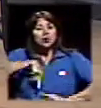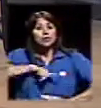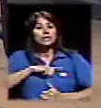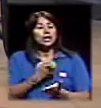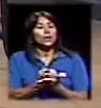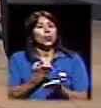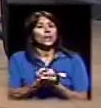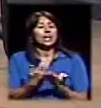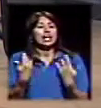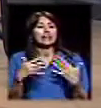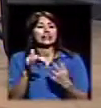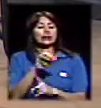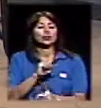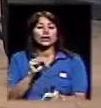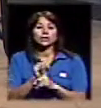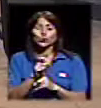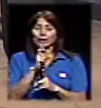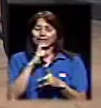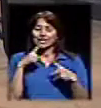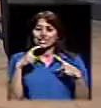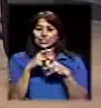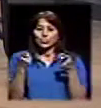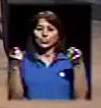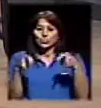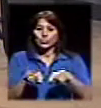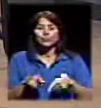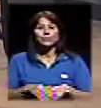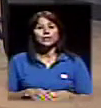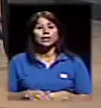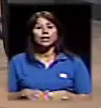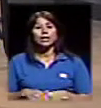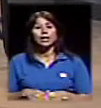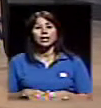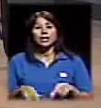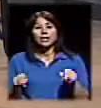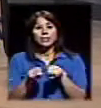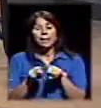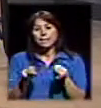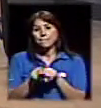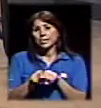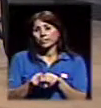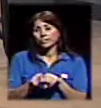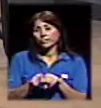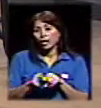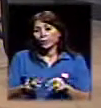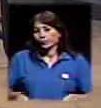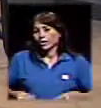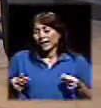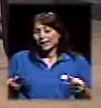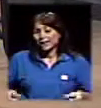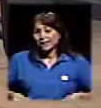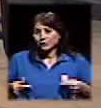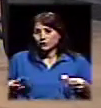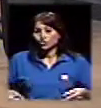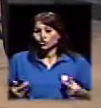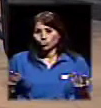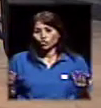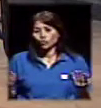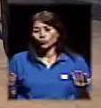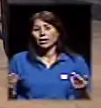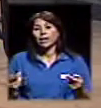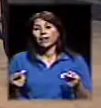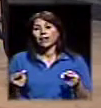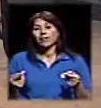presupuesto bastante rígido. Por el lado de los egresos, pues igual decir que pues